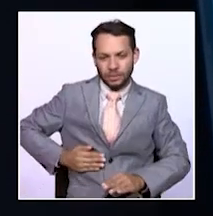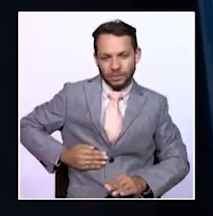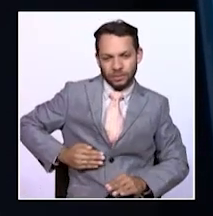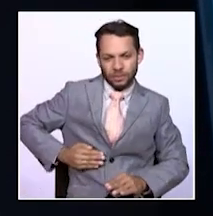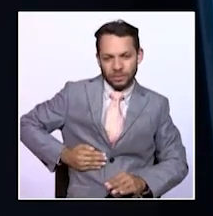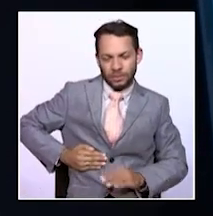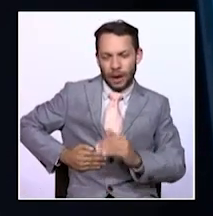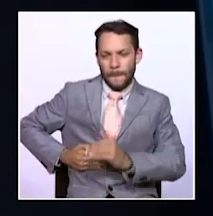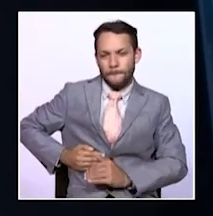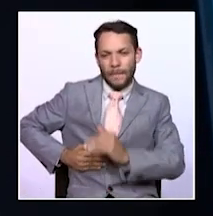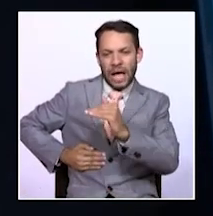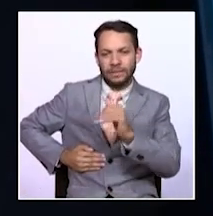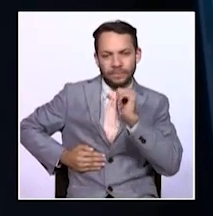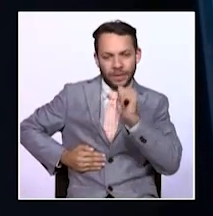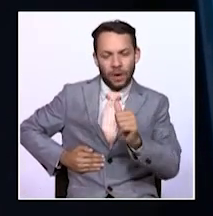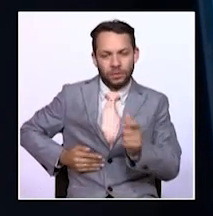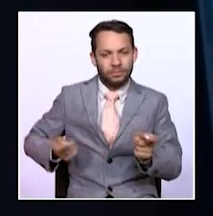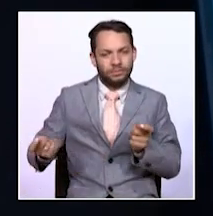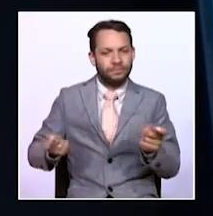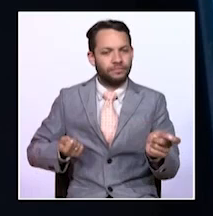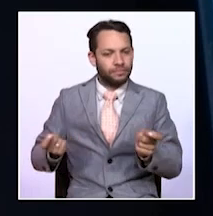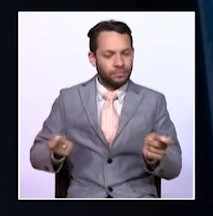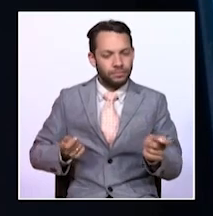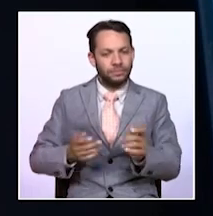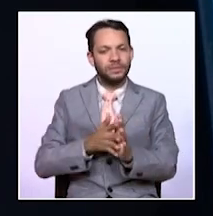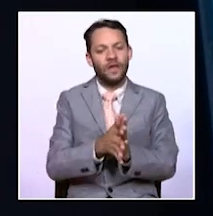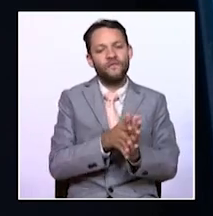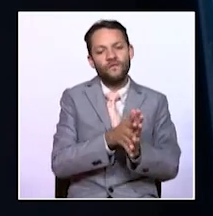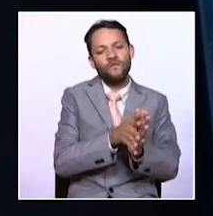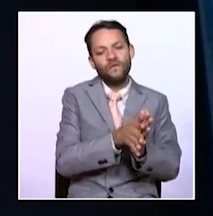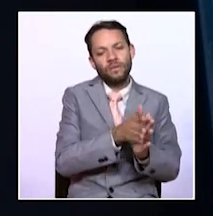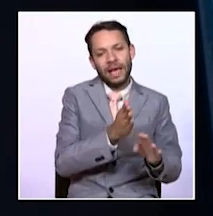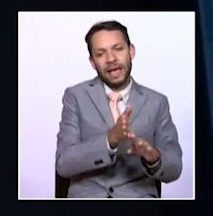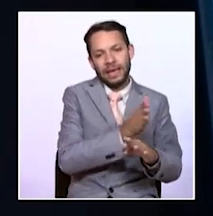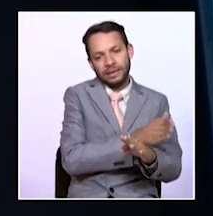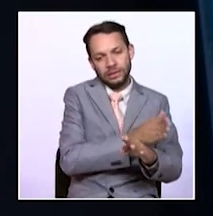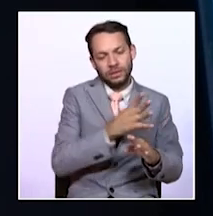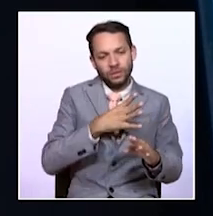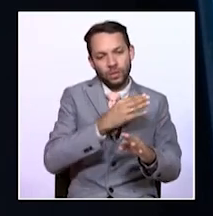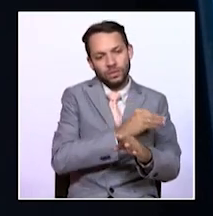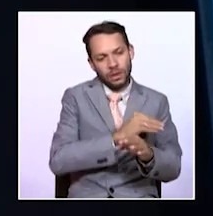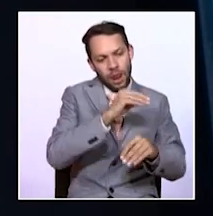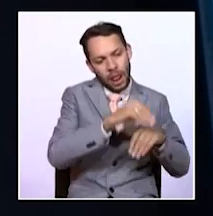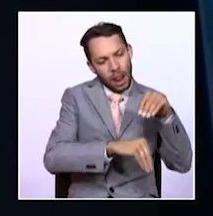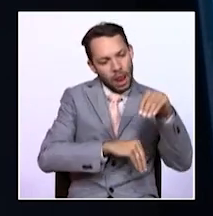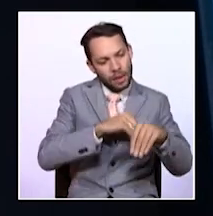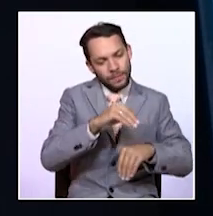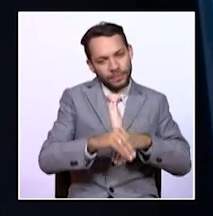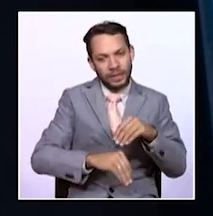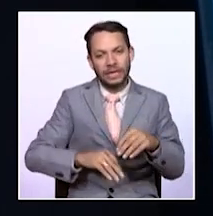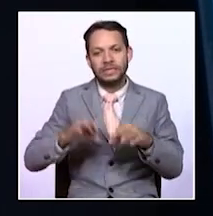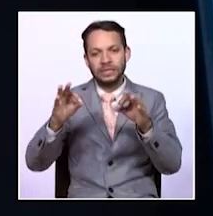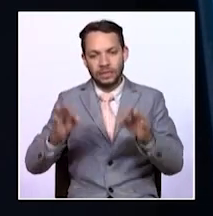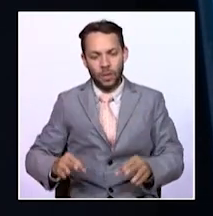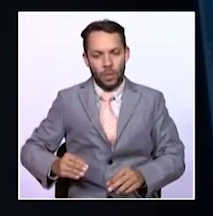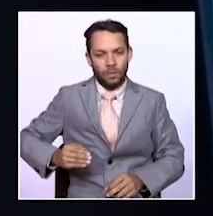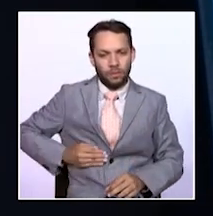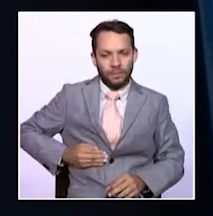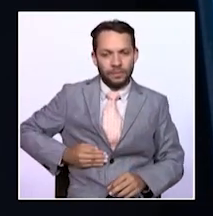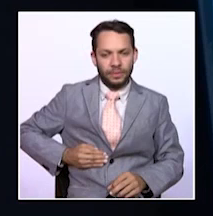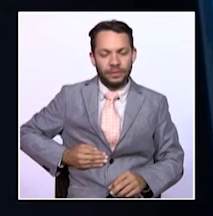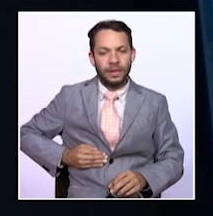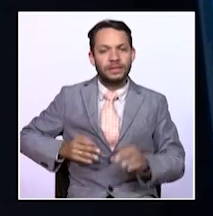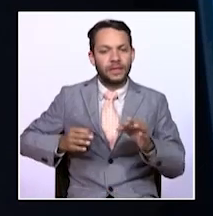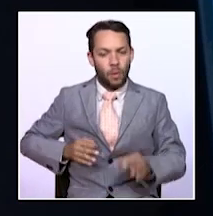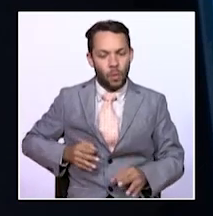graso, ¿sí? Que ya estamos hablando y que empezamos a ver que hay, hasta ahí podría ser un grado 1 de infiltración.